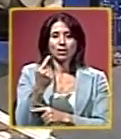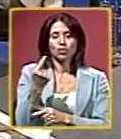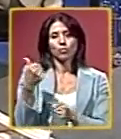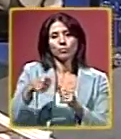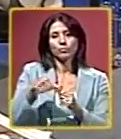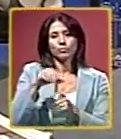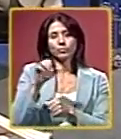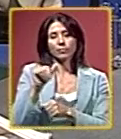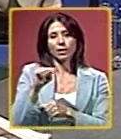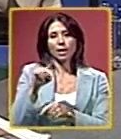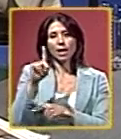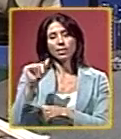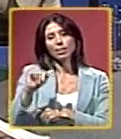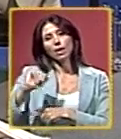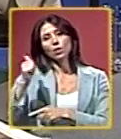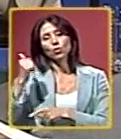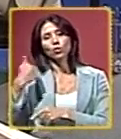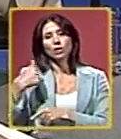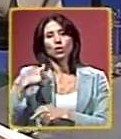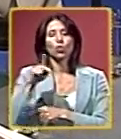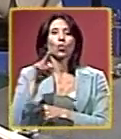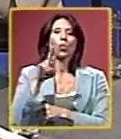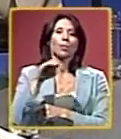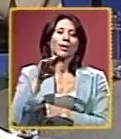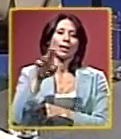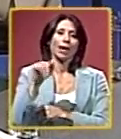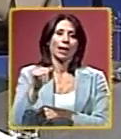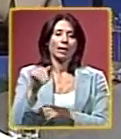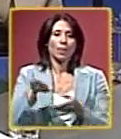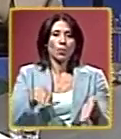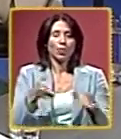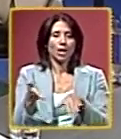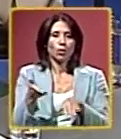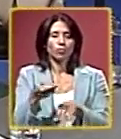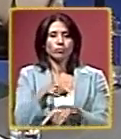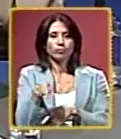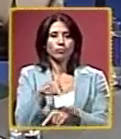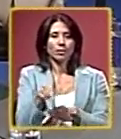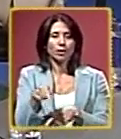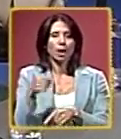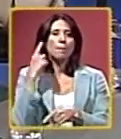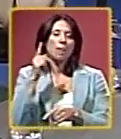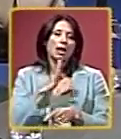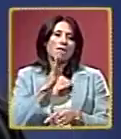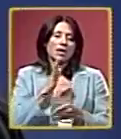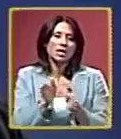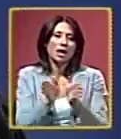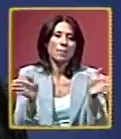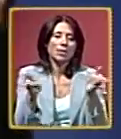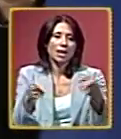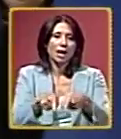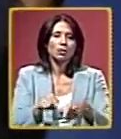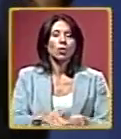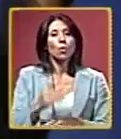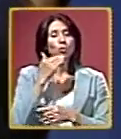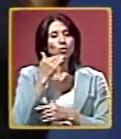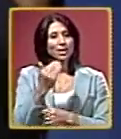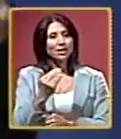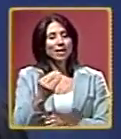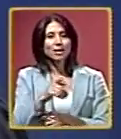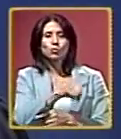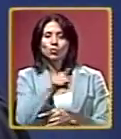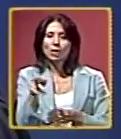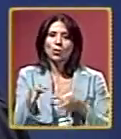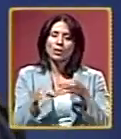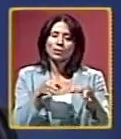del señor Urbina que murió en la Guásima de Alajuela. Eso como para hacer una referencia general del caso. Muchas gracias, ¿no? Y creo que ilustra muy bien, una vez